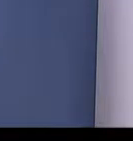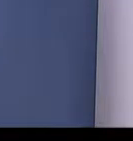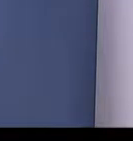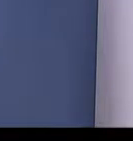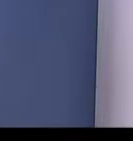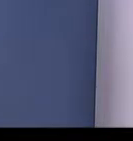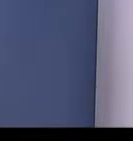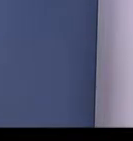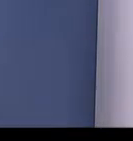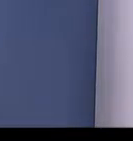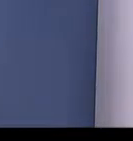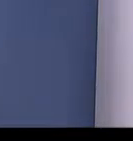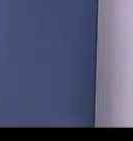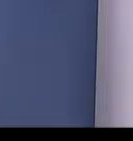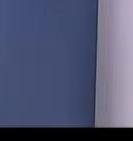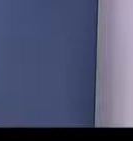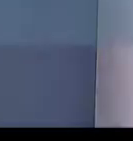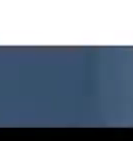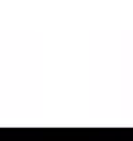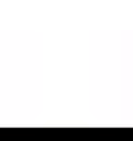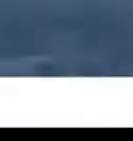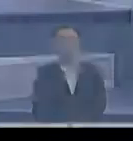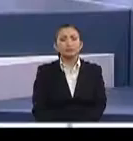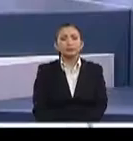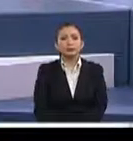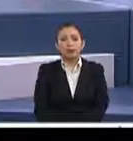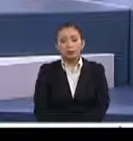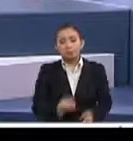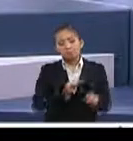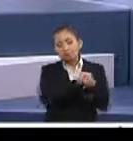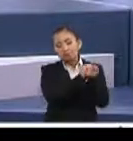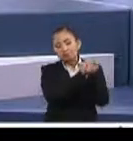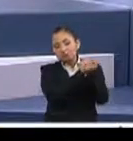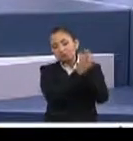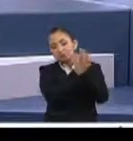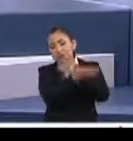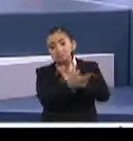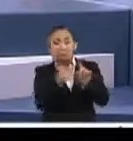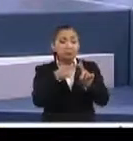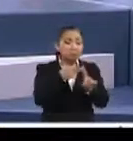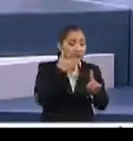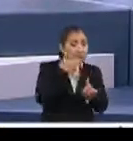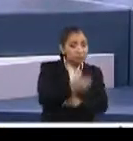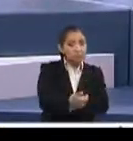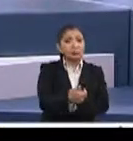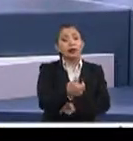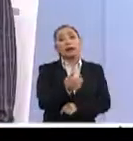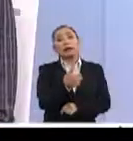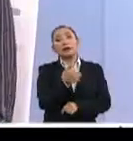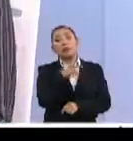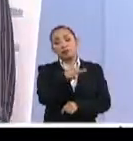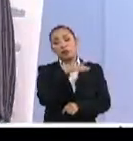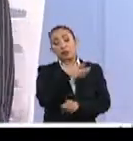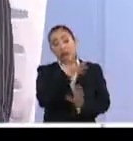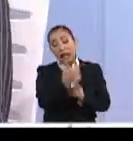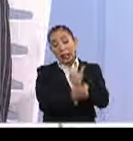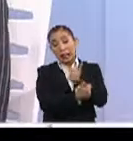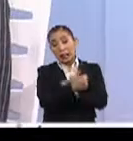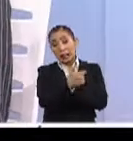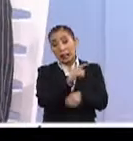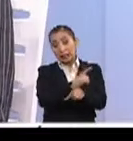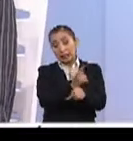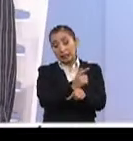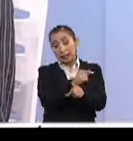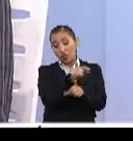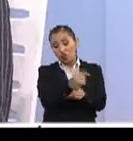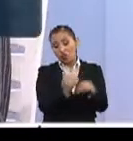qué otras áreas abarca esta carrera. Ha sido muy positiva, puesto que es una de las carreras